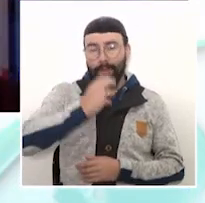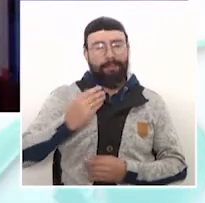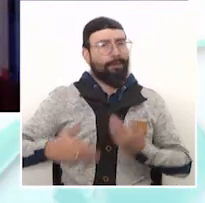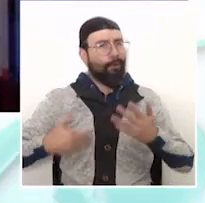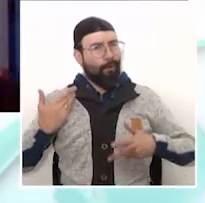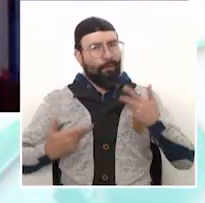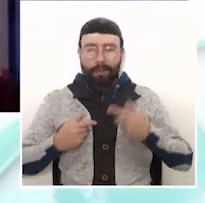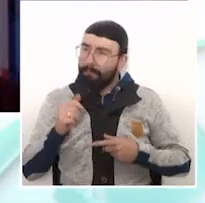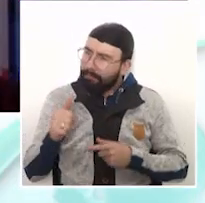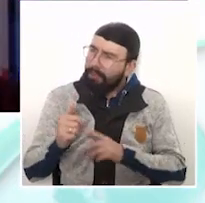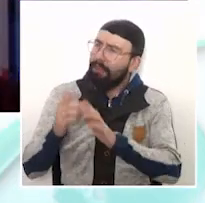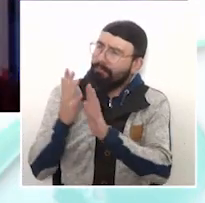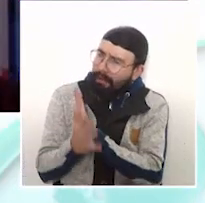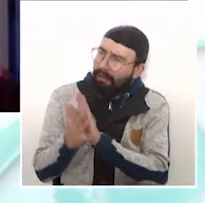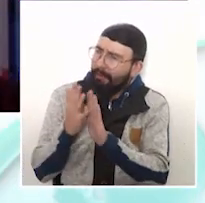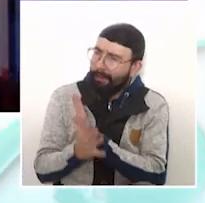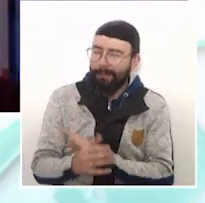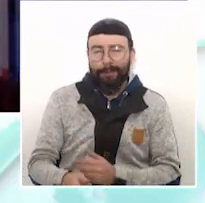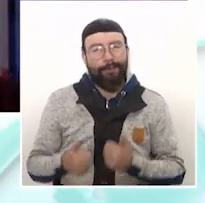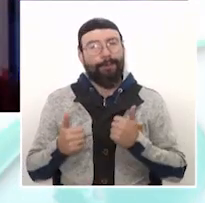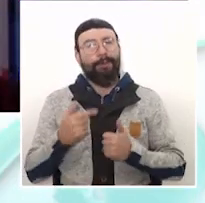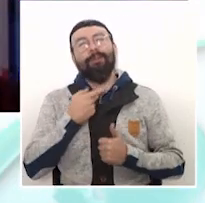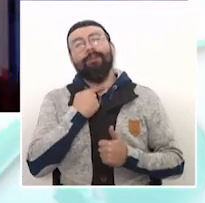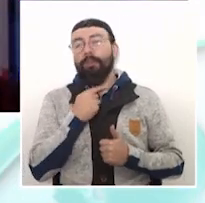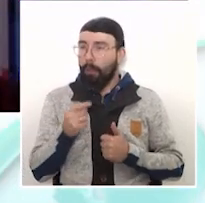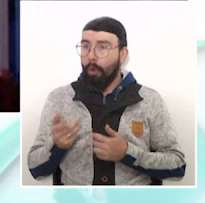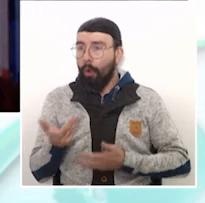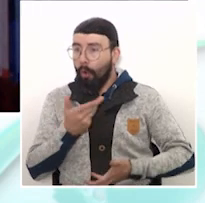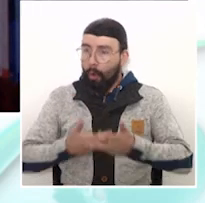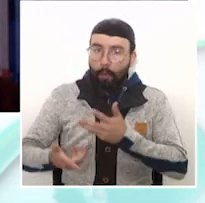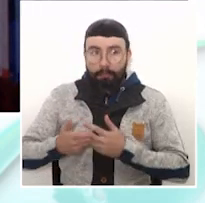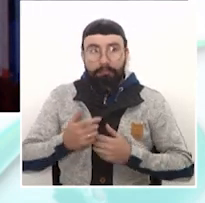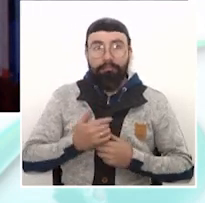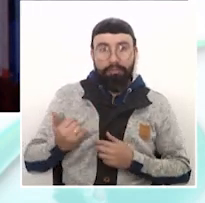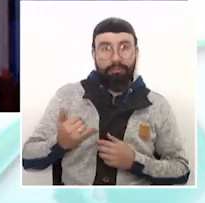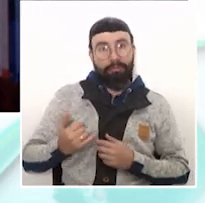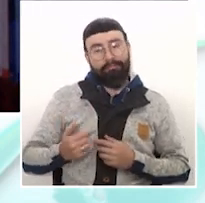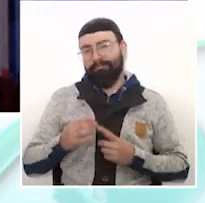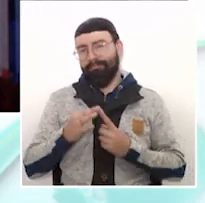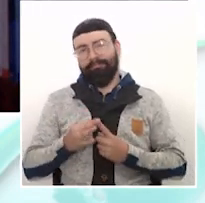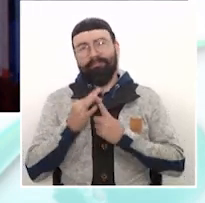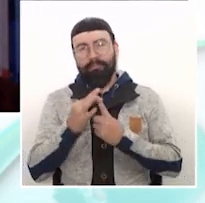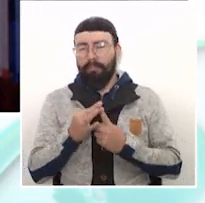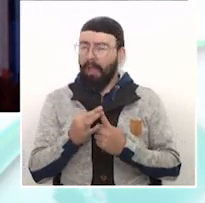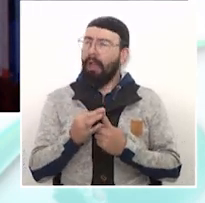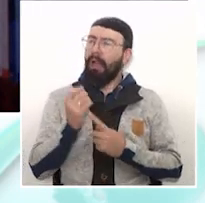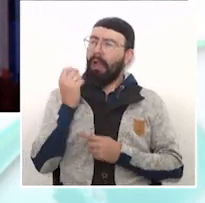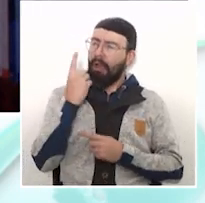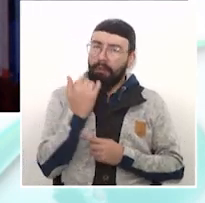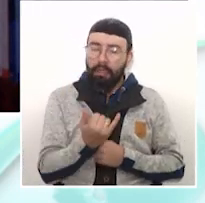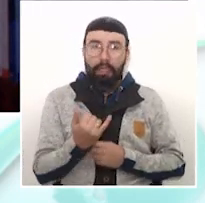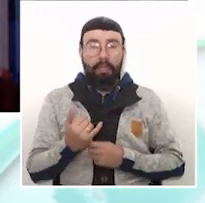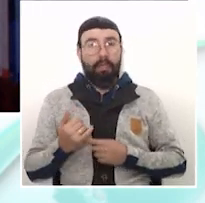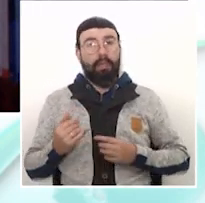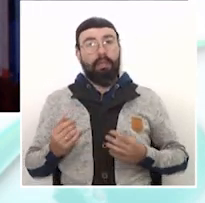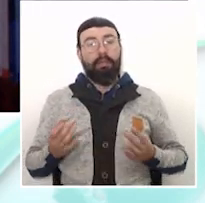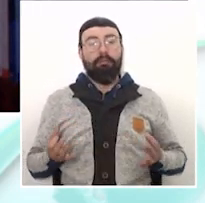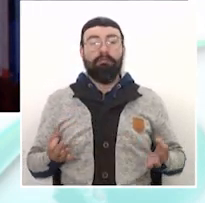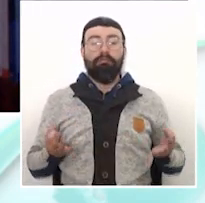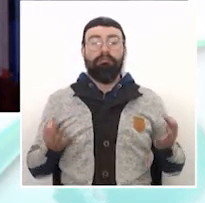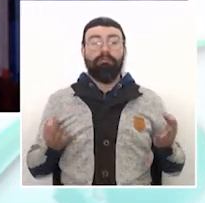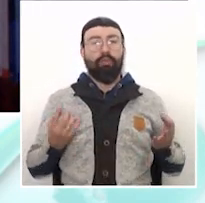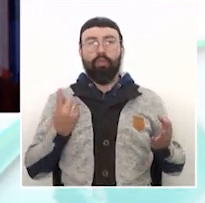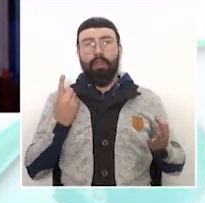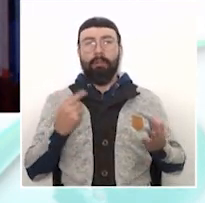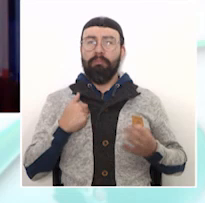escucharte y poder compartir esto. Es muy valioso aprender y entender que meditar no es solo cuando estamos en